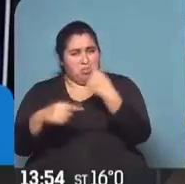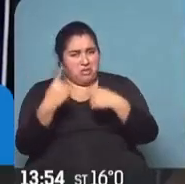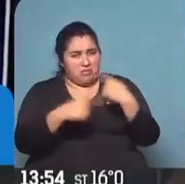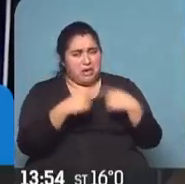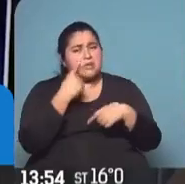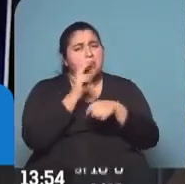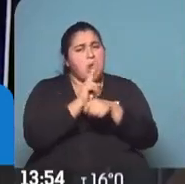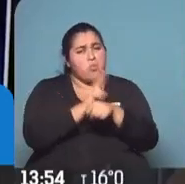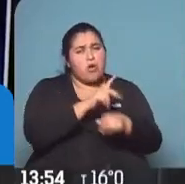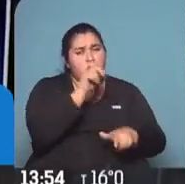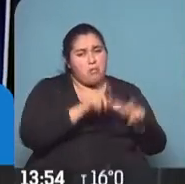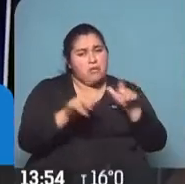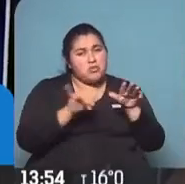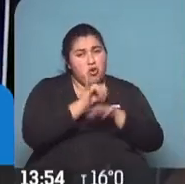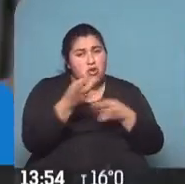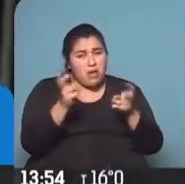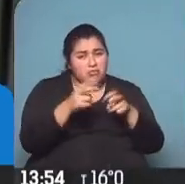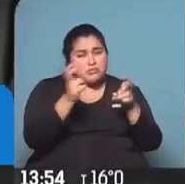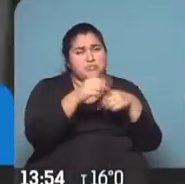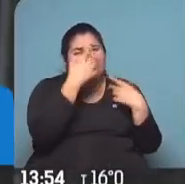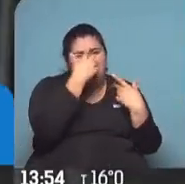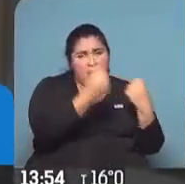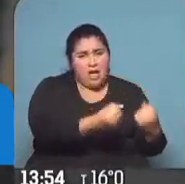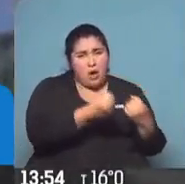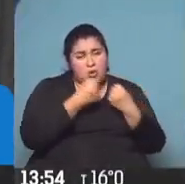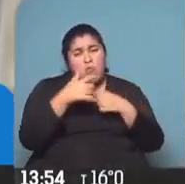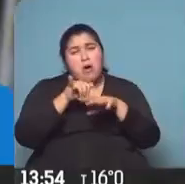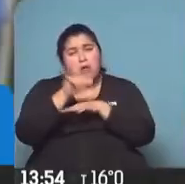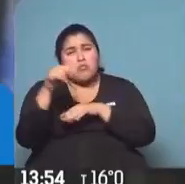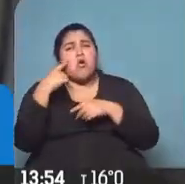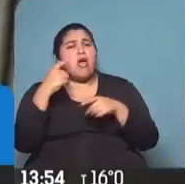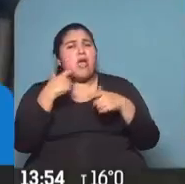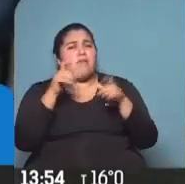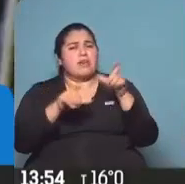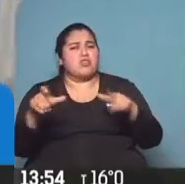cuidado de pasajeros tripulación y